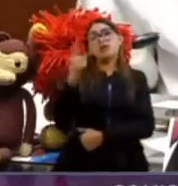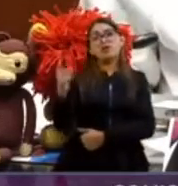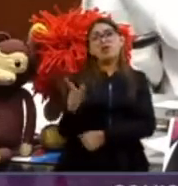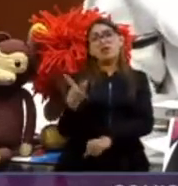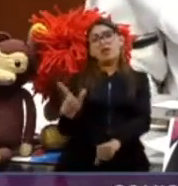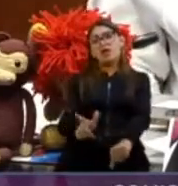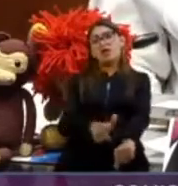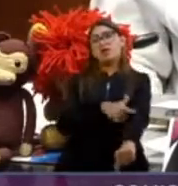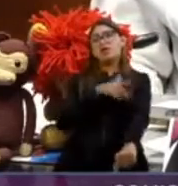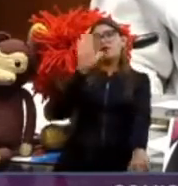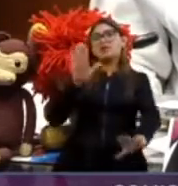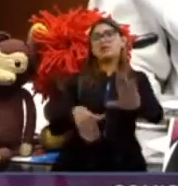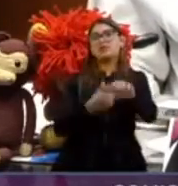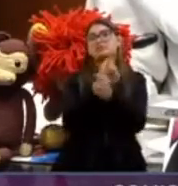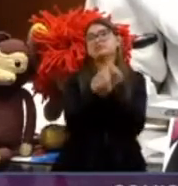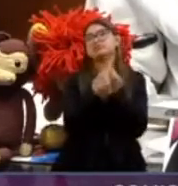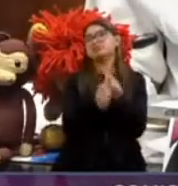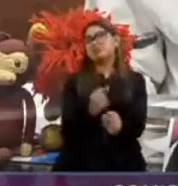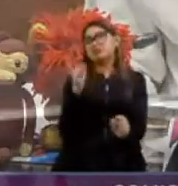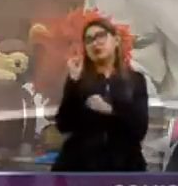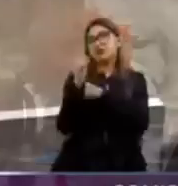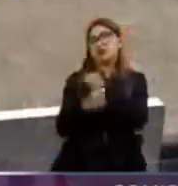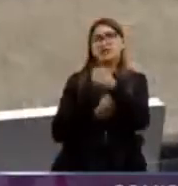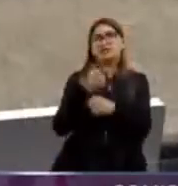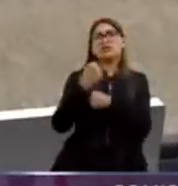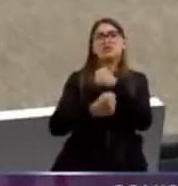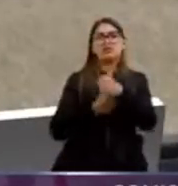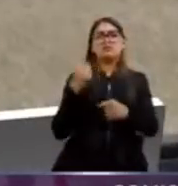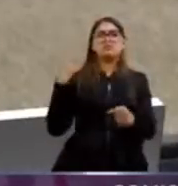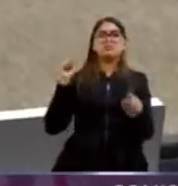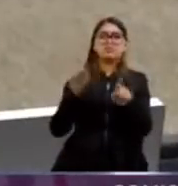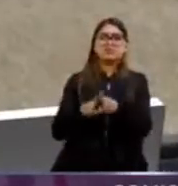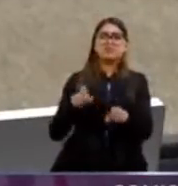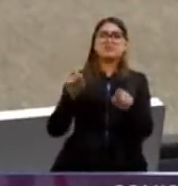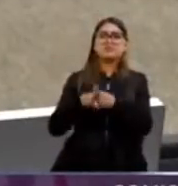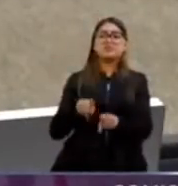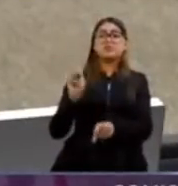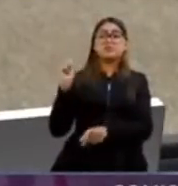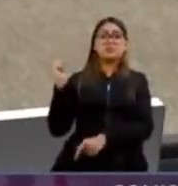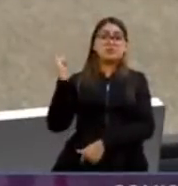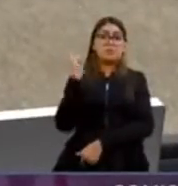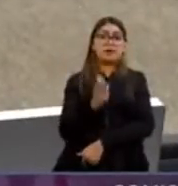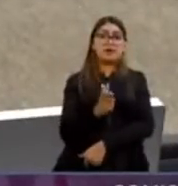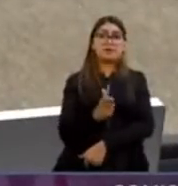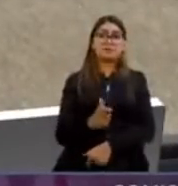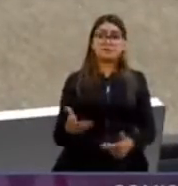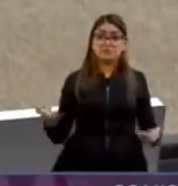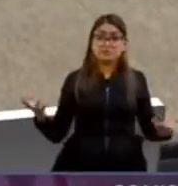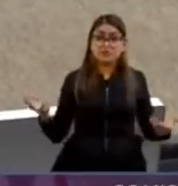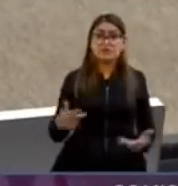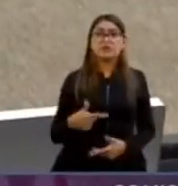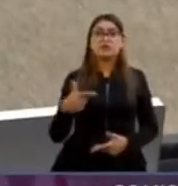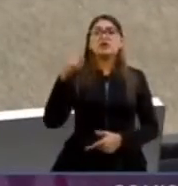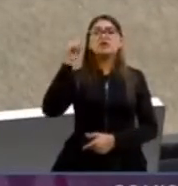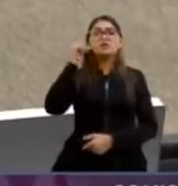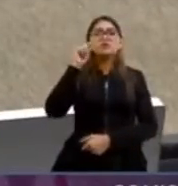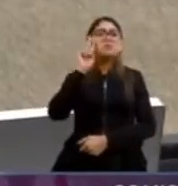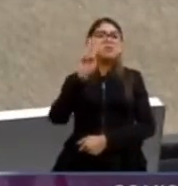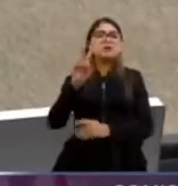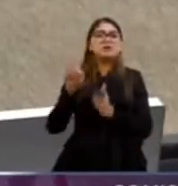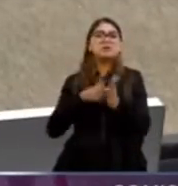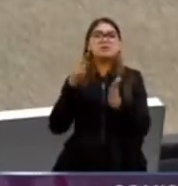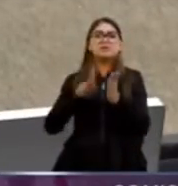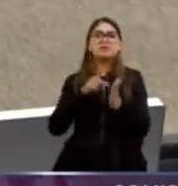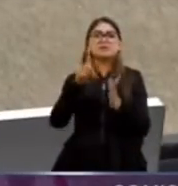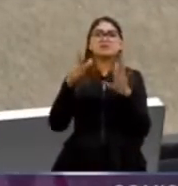veces ociosos a lo largo de todos estos años, y que sin duda te pagan por eso. Muchas veces te he escuchado decir algo